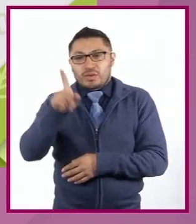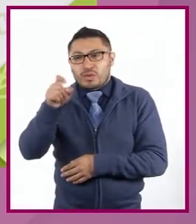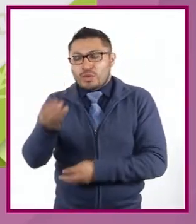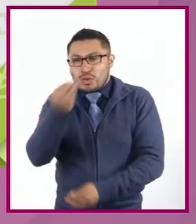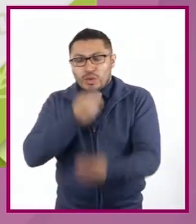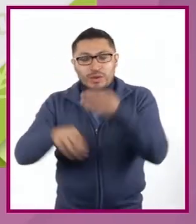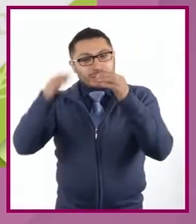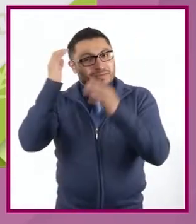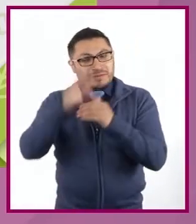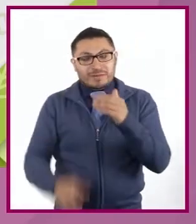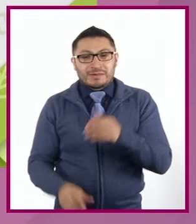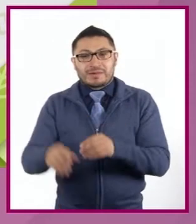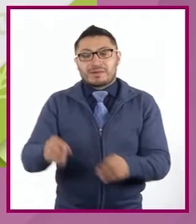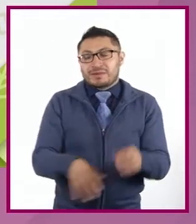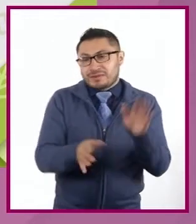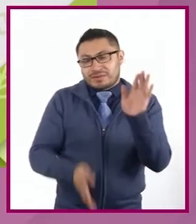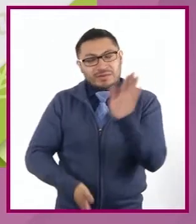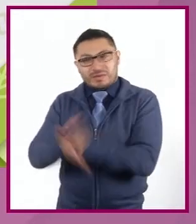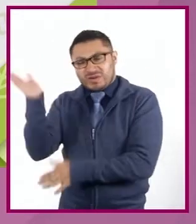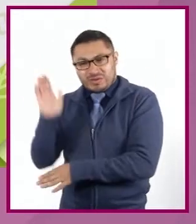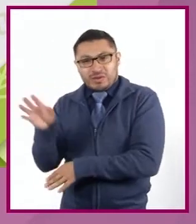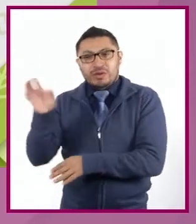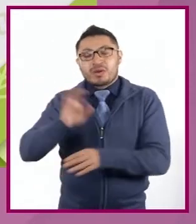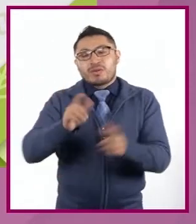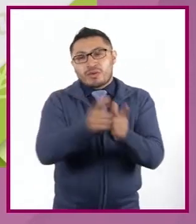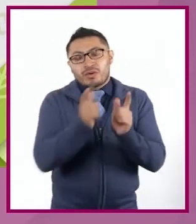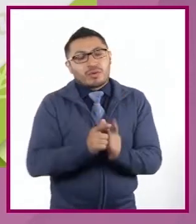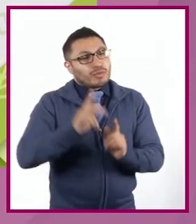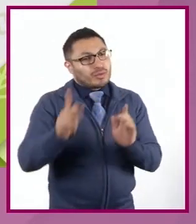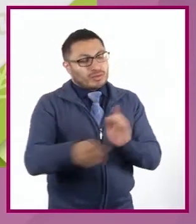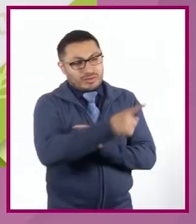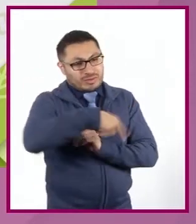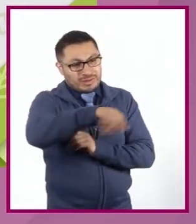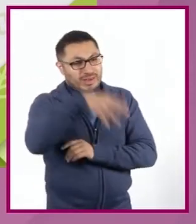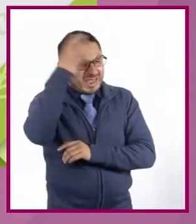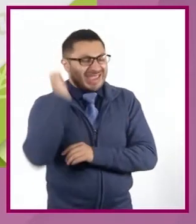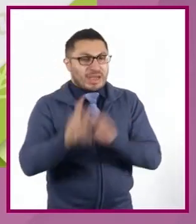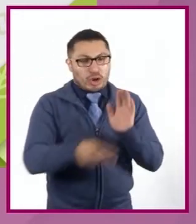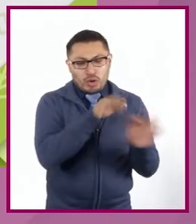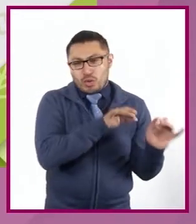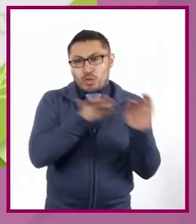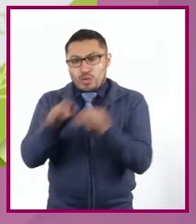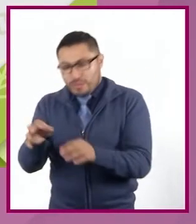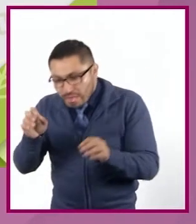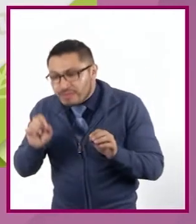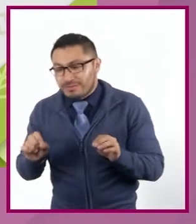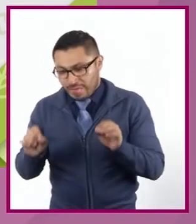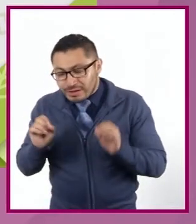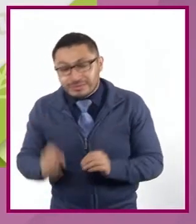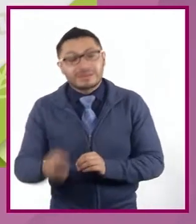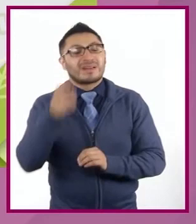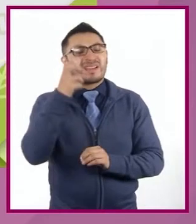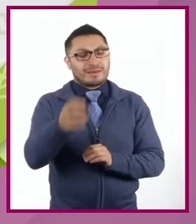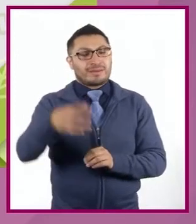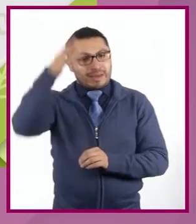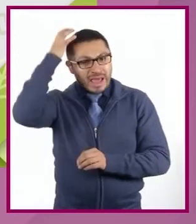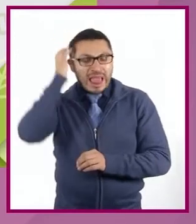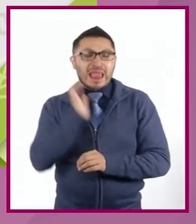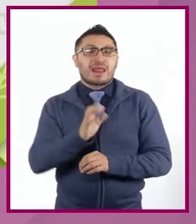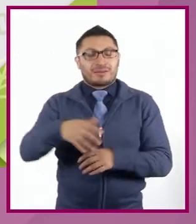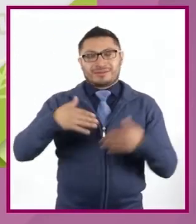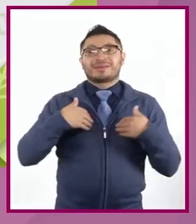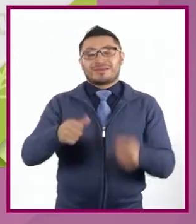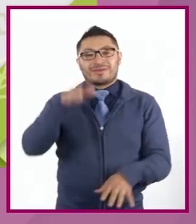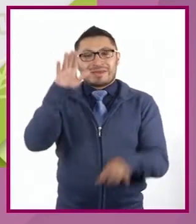preciado, se retiraron permitiendo que la manada de Seth fuera la siguiente en hacerlo. Con este evento, el pequeño león comprendió que en